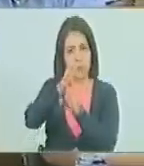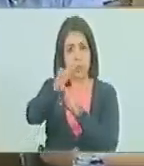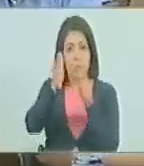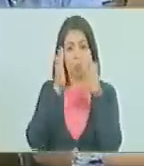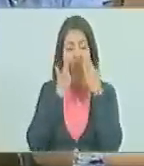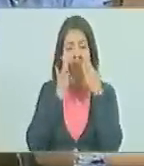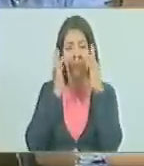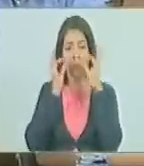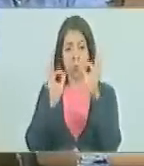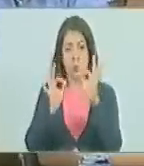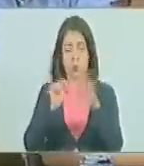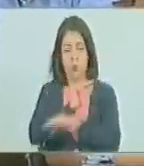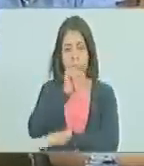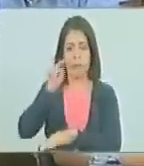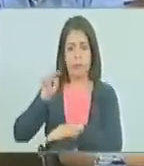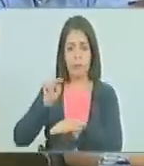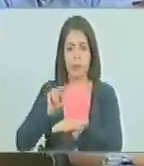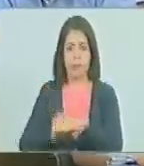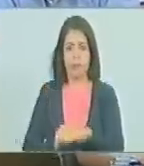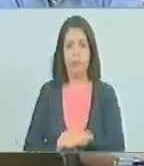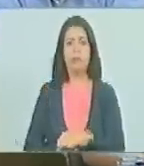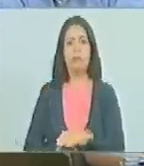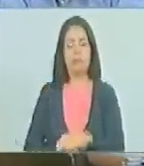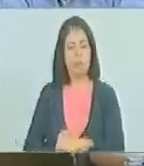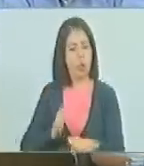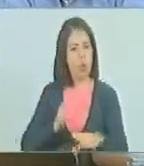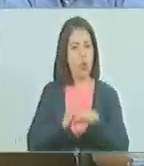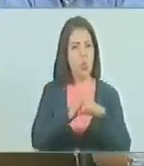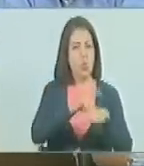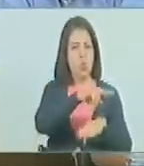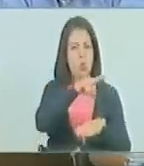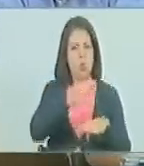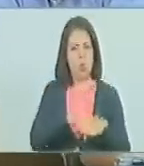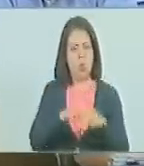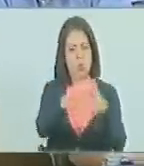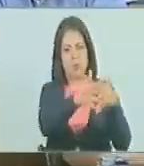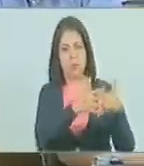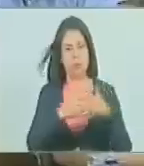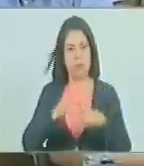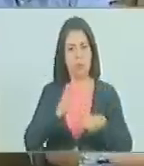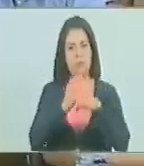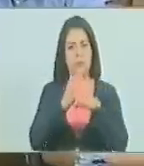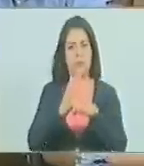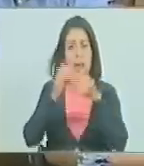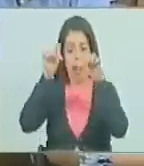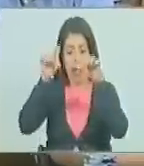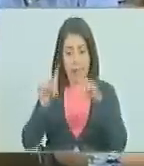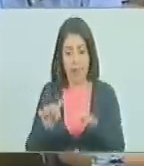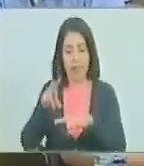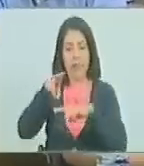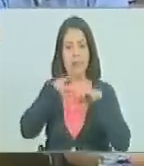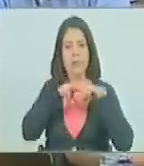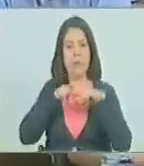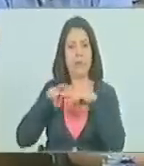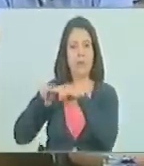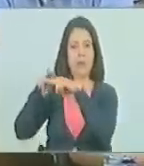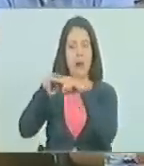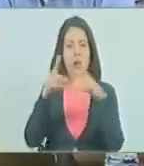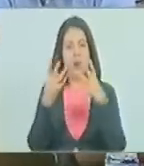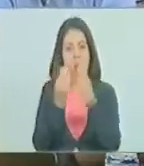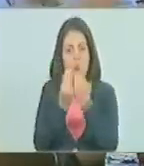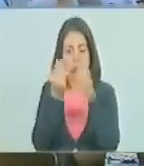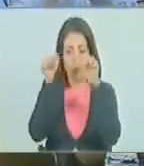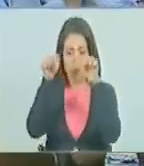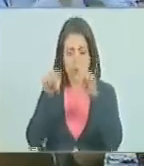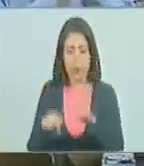prudente, nacionalista, antinacionalista, antiimperialista, es la que aquí está sentada, la que acá